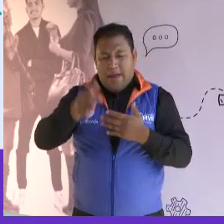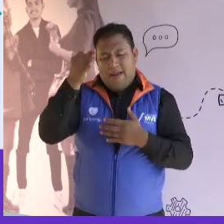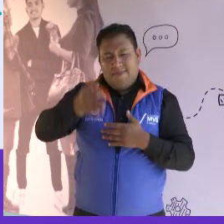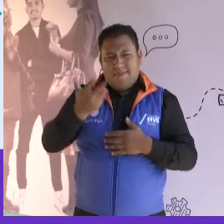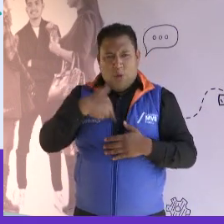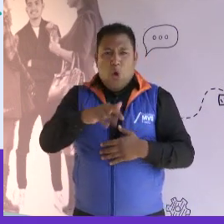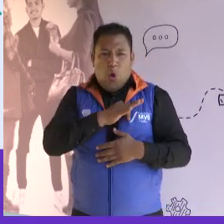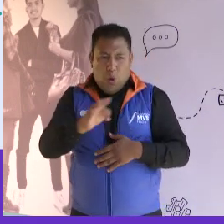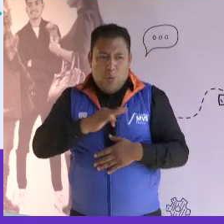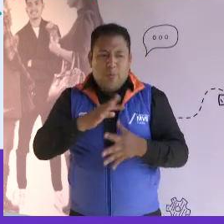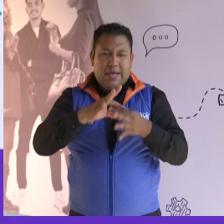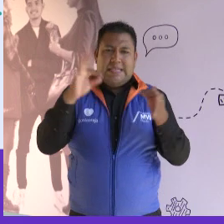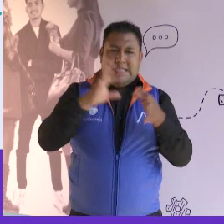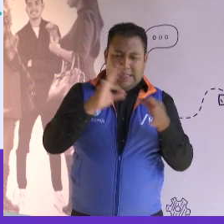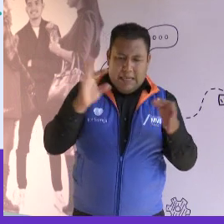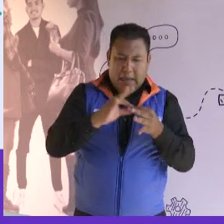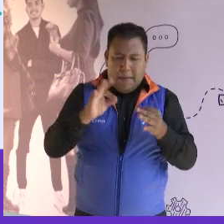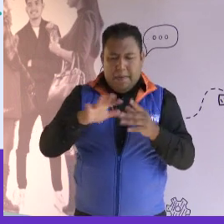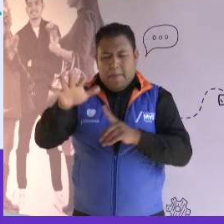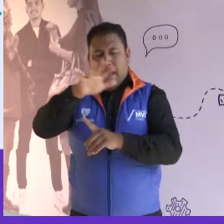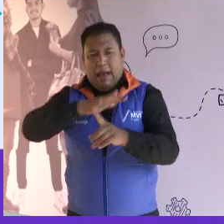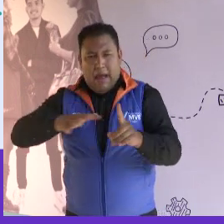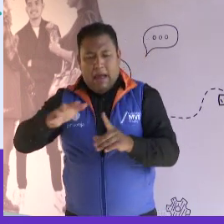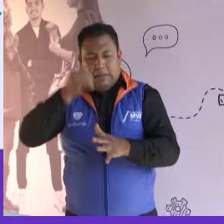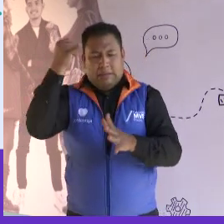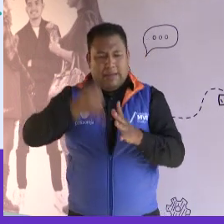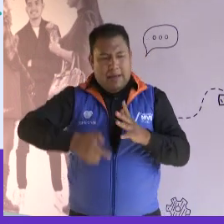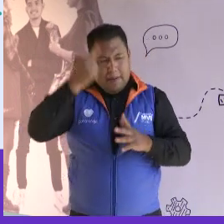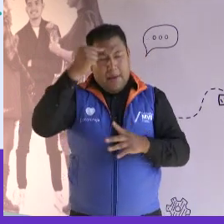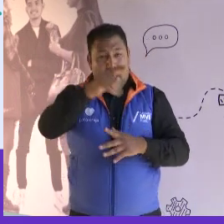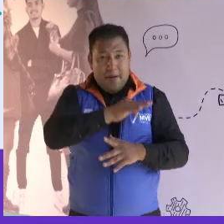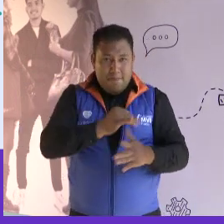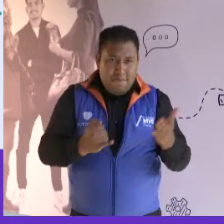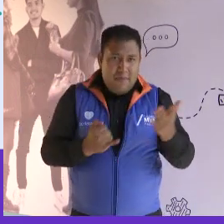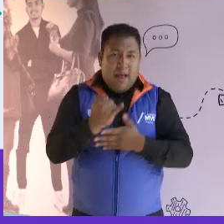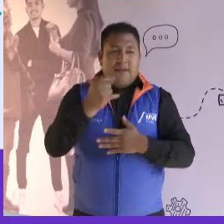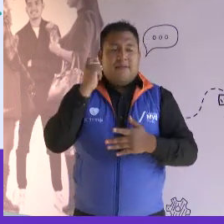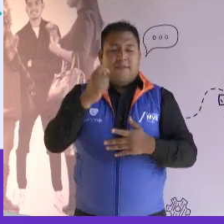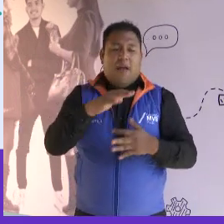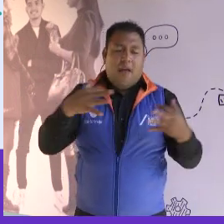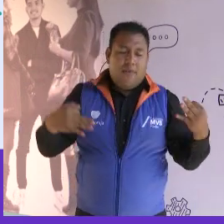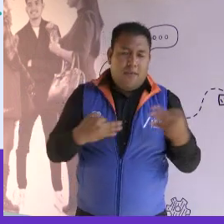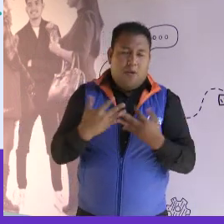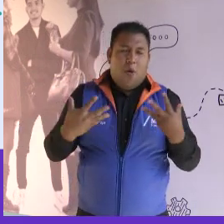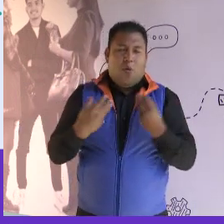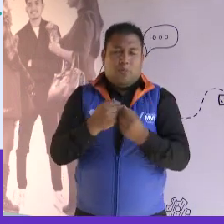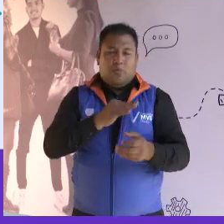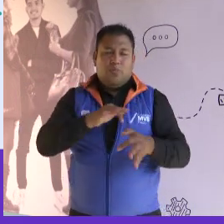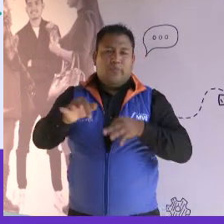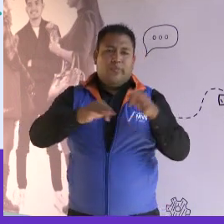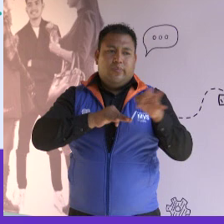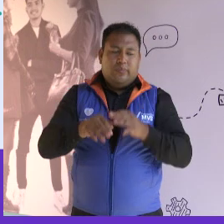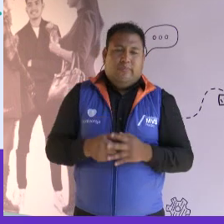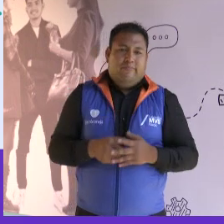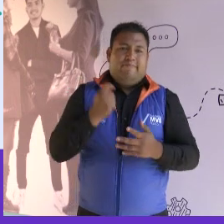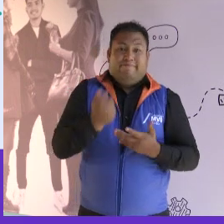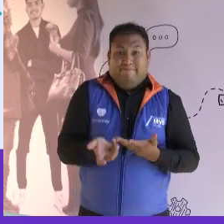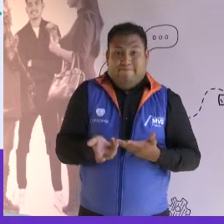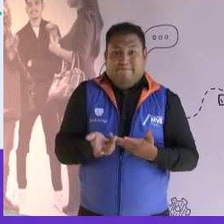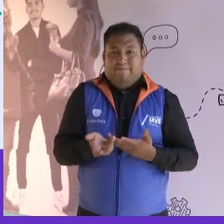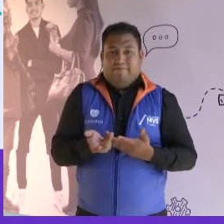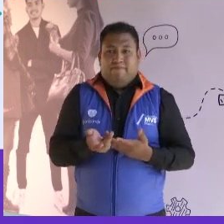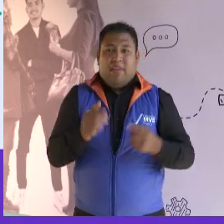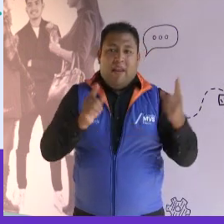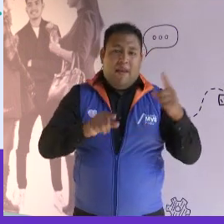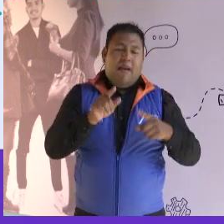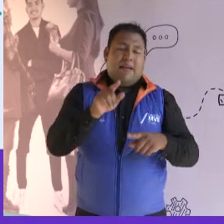la mejor toma de decisiones. Yo veo un reto ahí, pero también los puedes incentivar, pues diciéndoles eso, que tienes cierto respaldo de